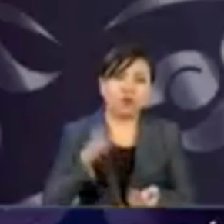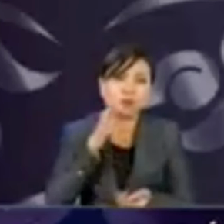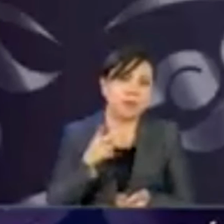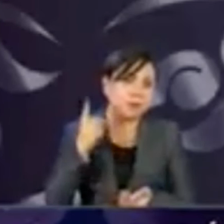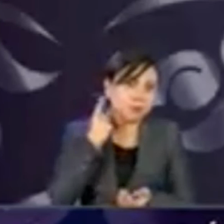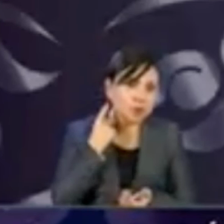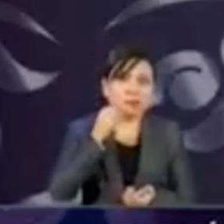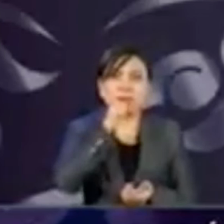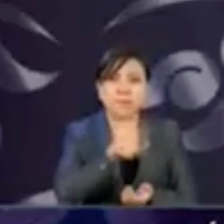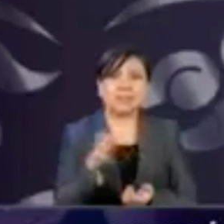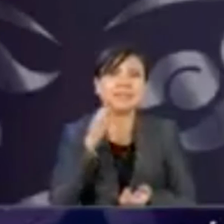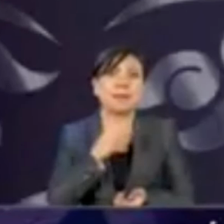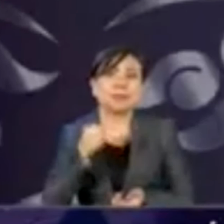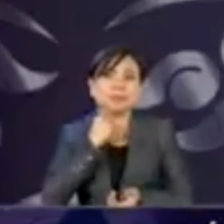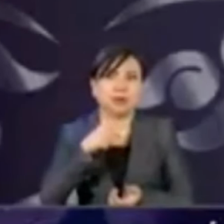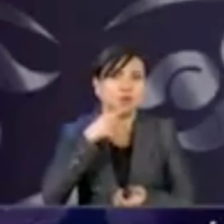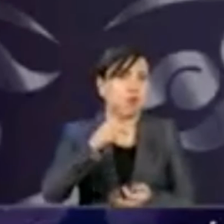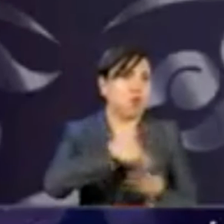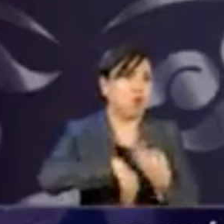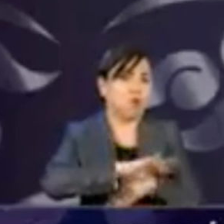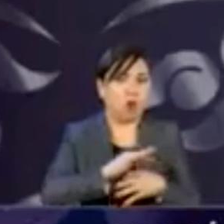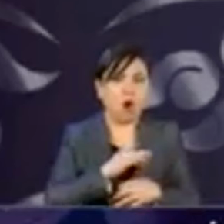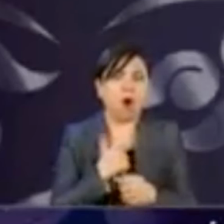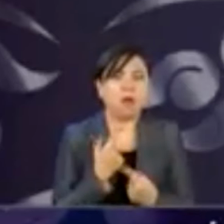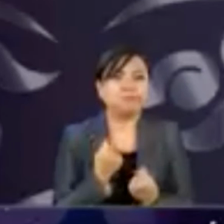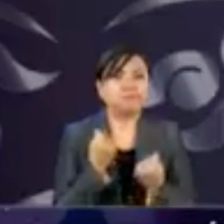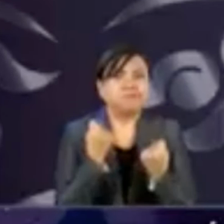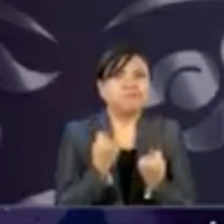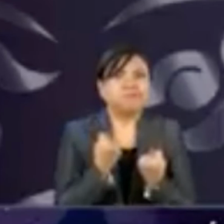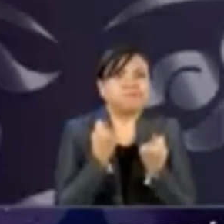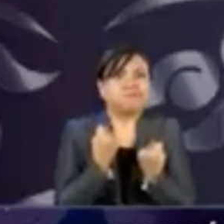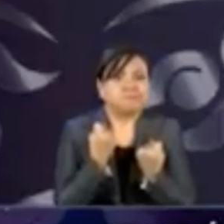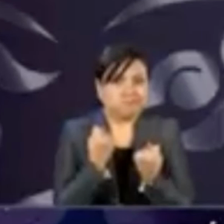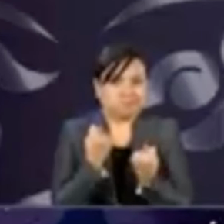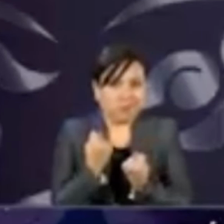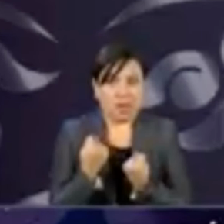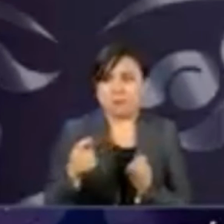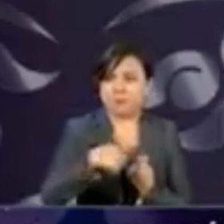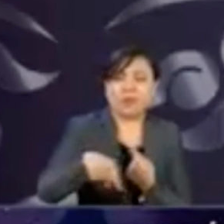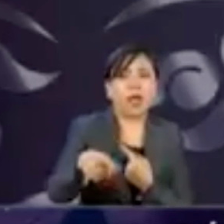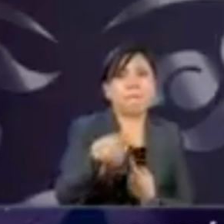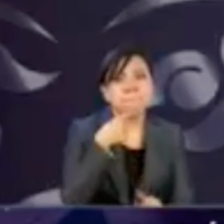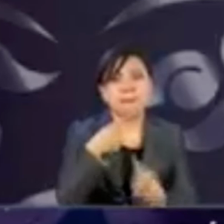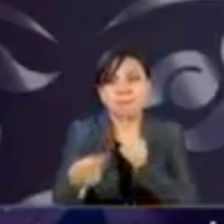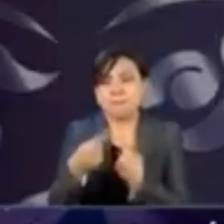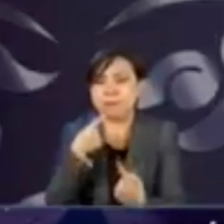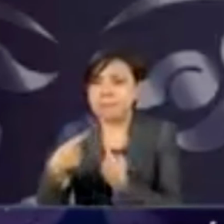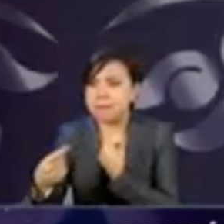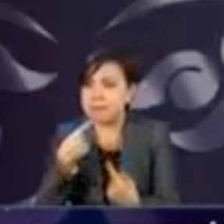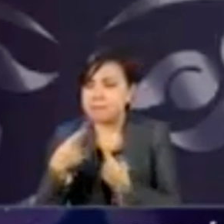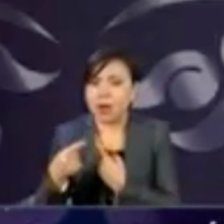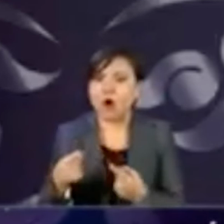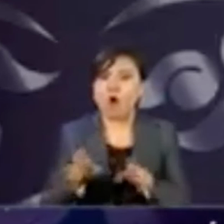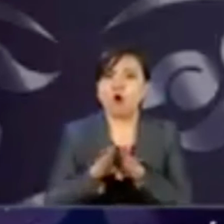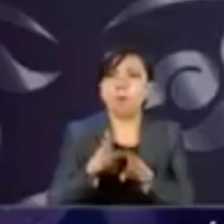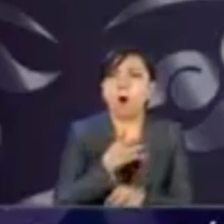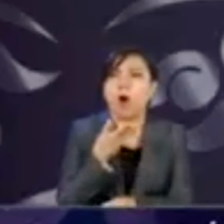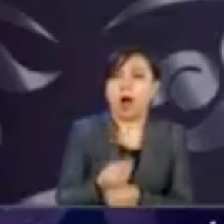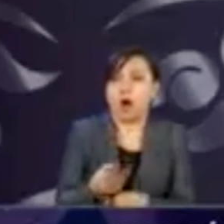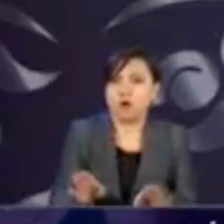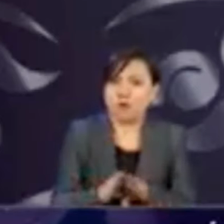mismo que en la cámara de senadores no tenemos forma de poder resolver si no hay forma de poder votar